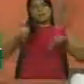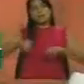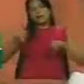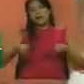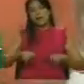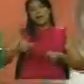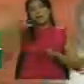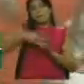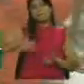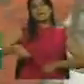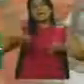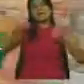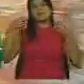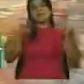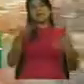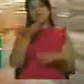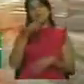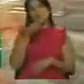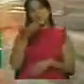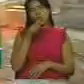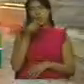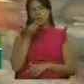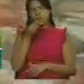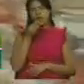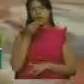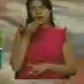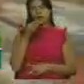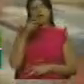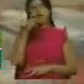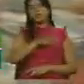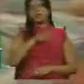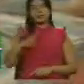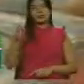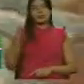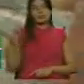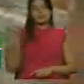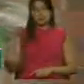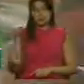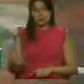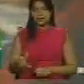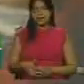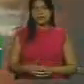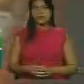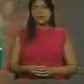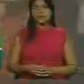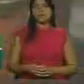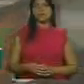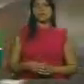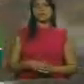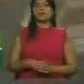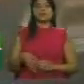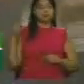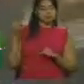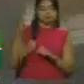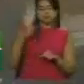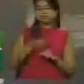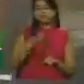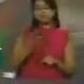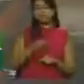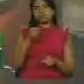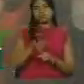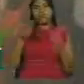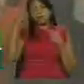los Pedeval para garantizar que llegara el alimento precisamente a nuestro pueblo. Eso es el rodilla en tierra de nuestro